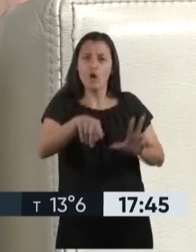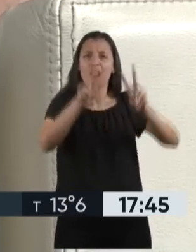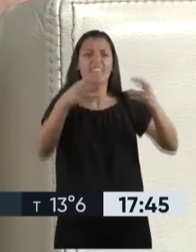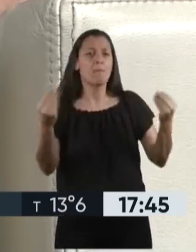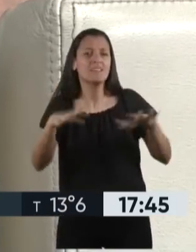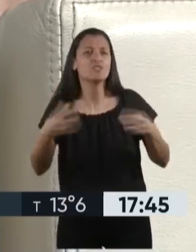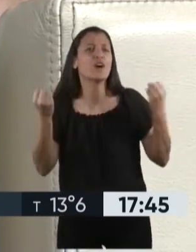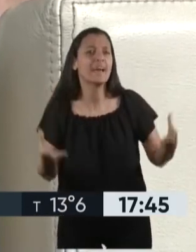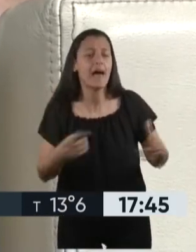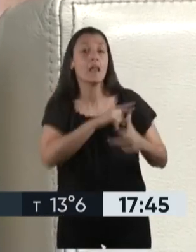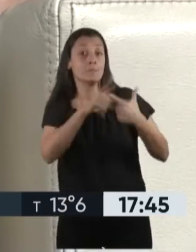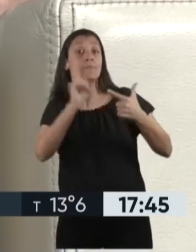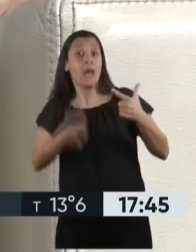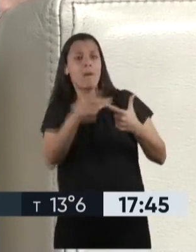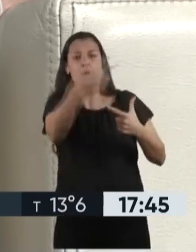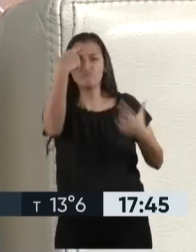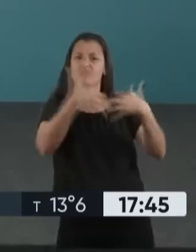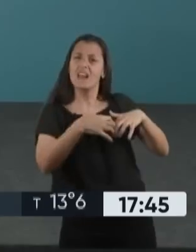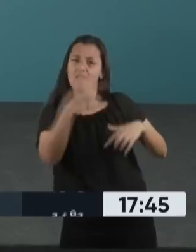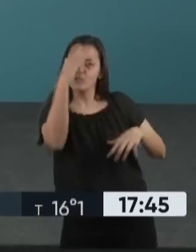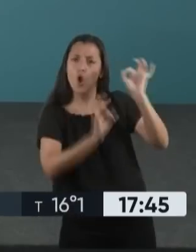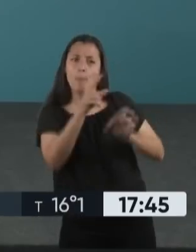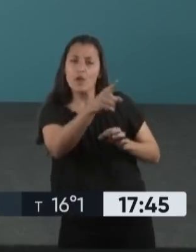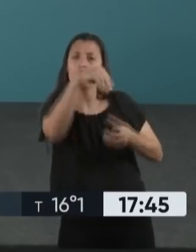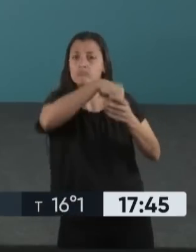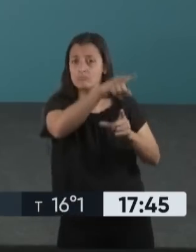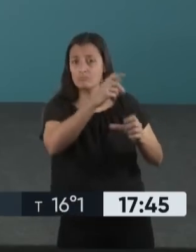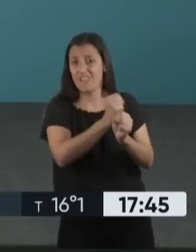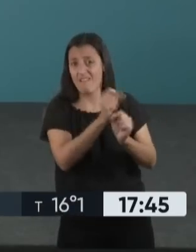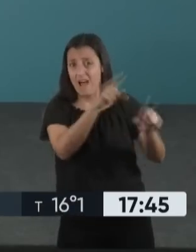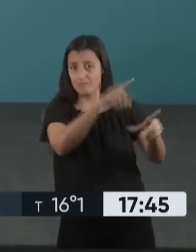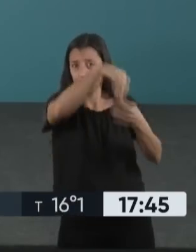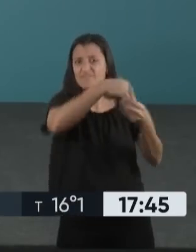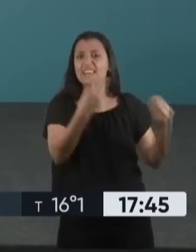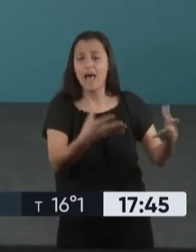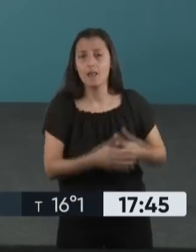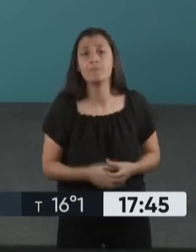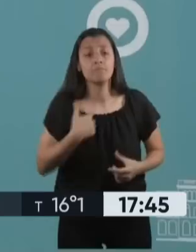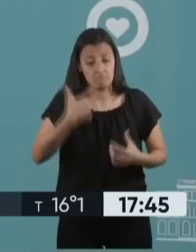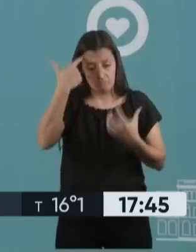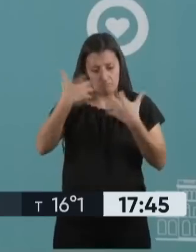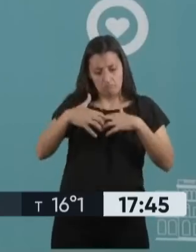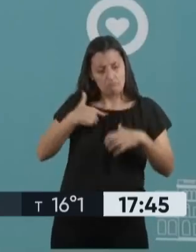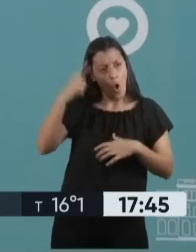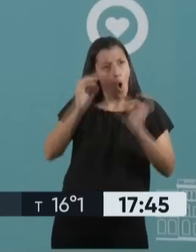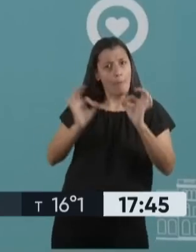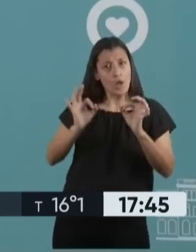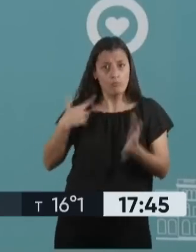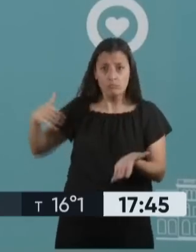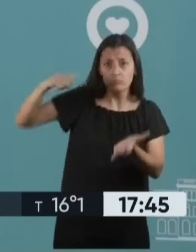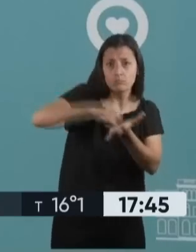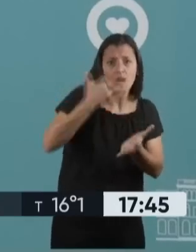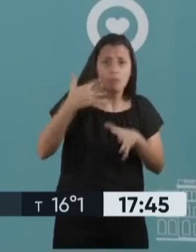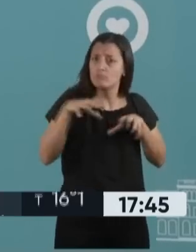cuál es la reflexión de la administración en la que usted trabaja? La reflexión es que el avión iraní fue detenido en la Argentina y